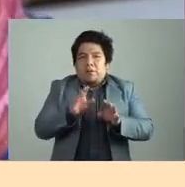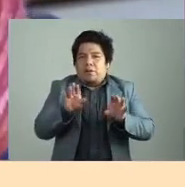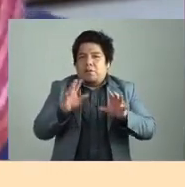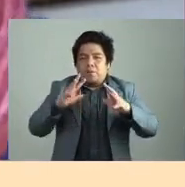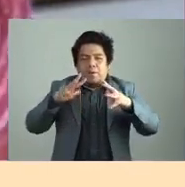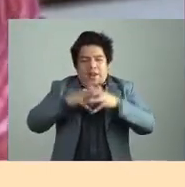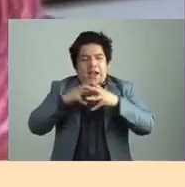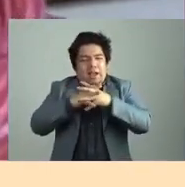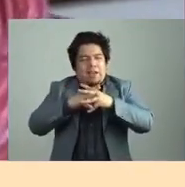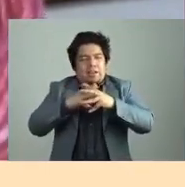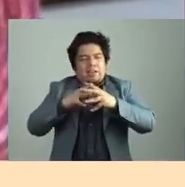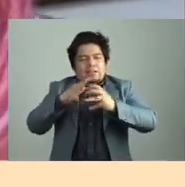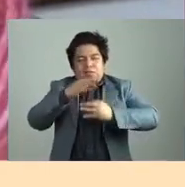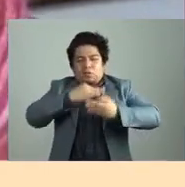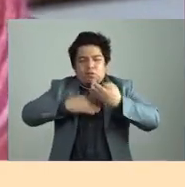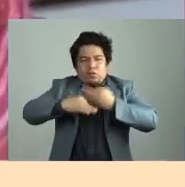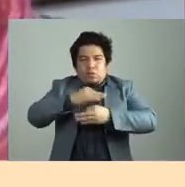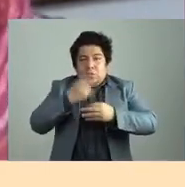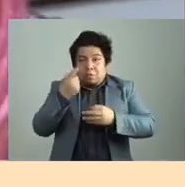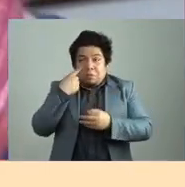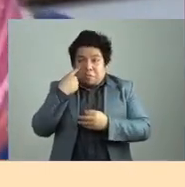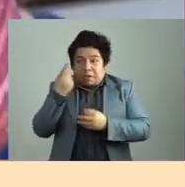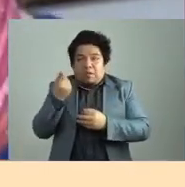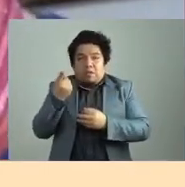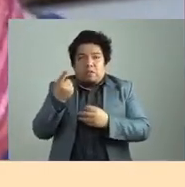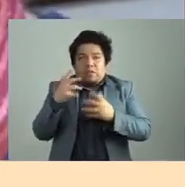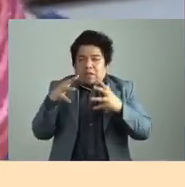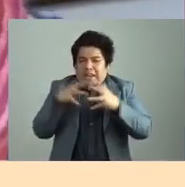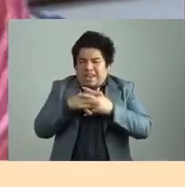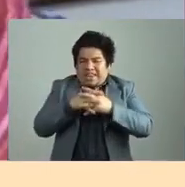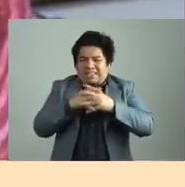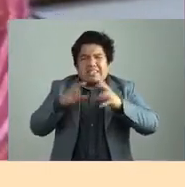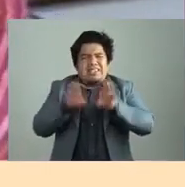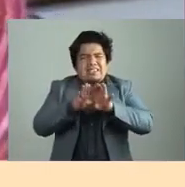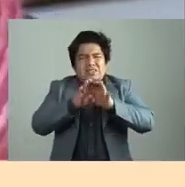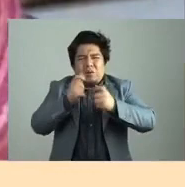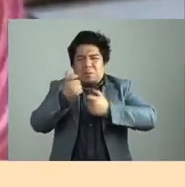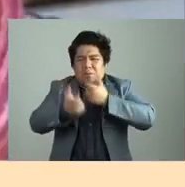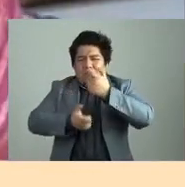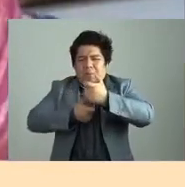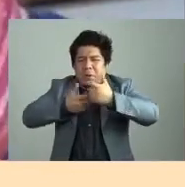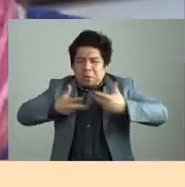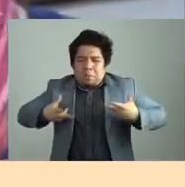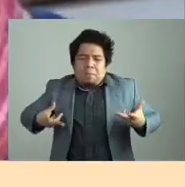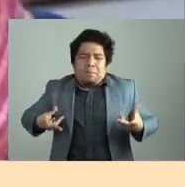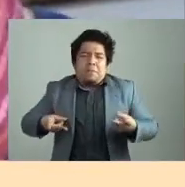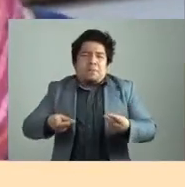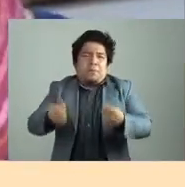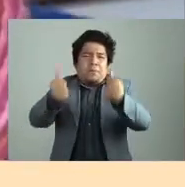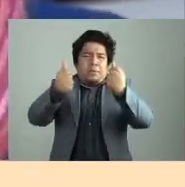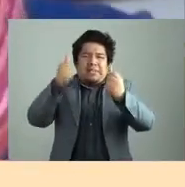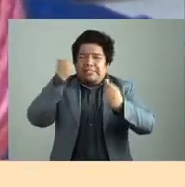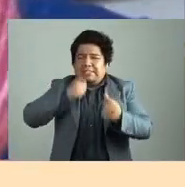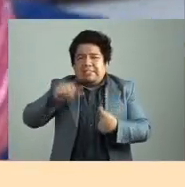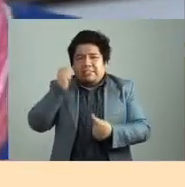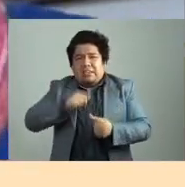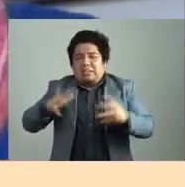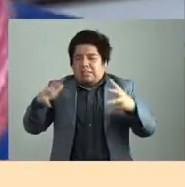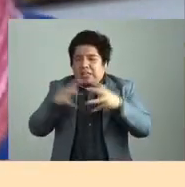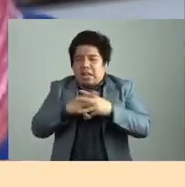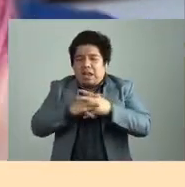importante ver que las guerras tienen una dimensión económica fundamental la guerra ha sido un instrumento